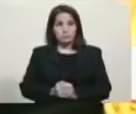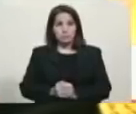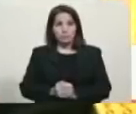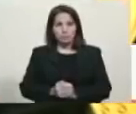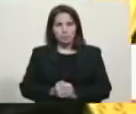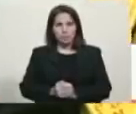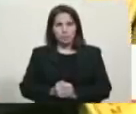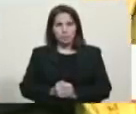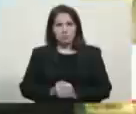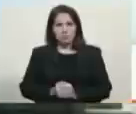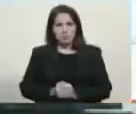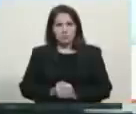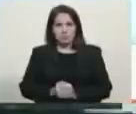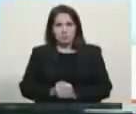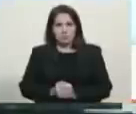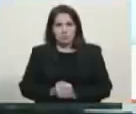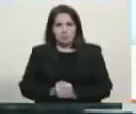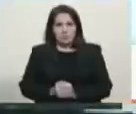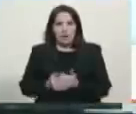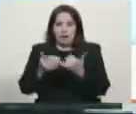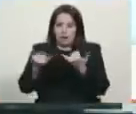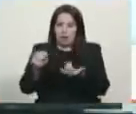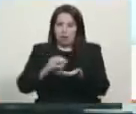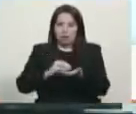Pero volviendo al tema, porque me desvío un poquito,